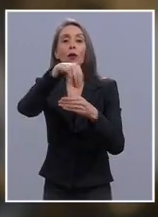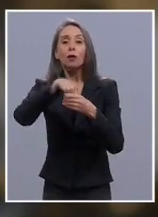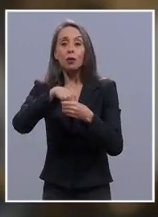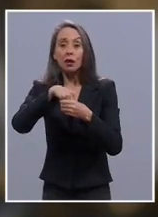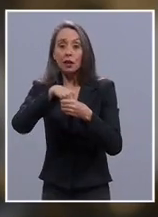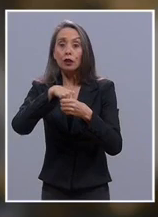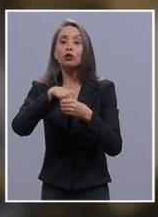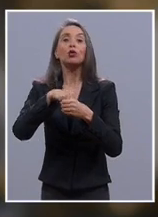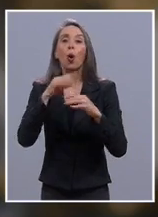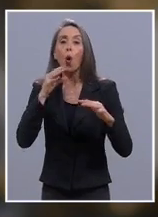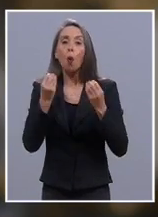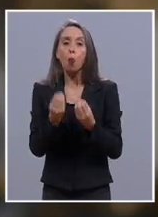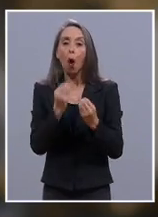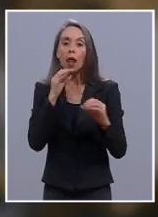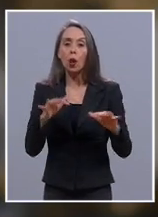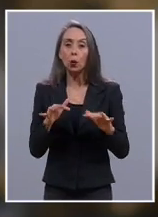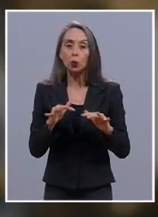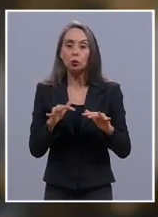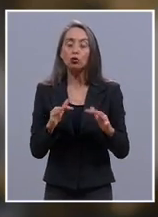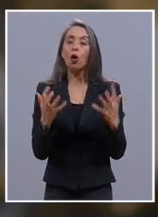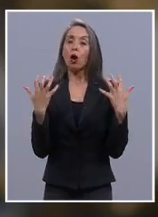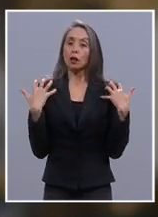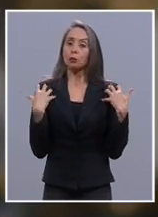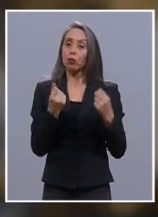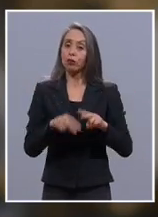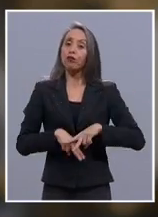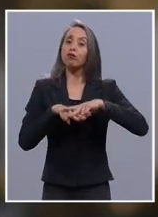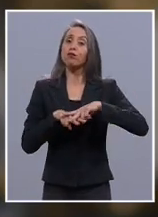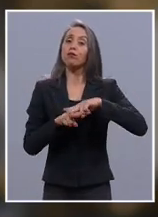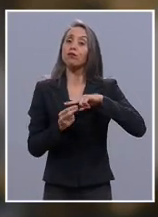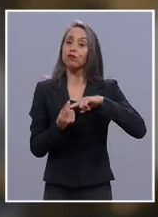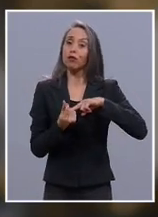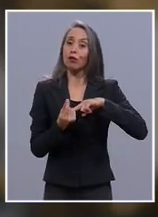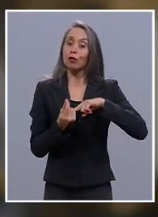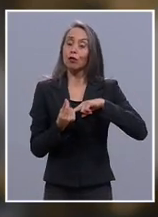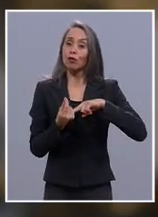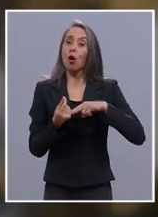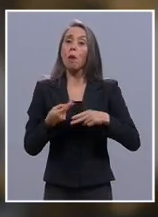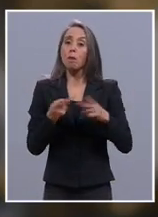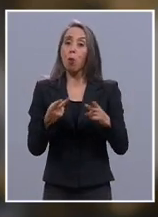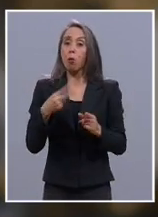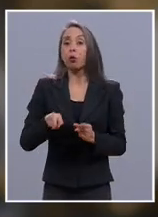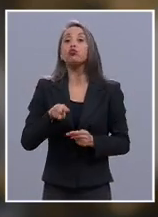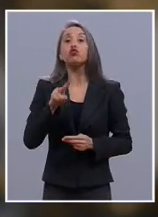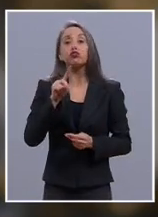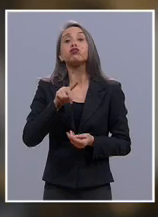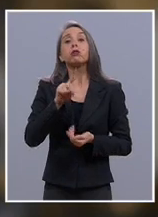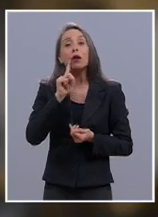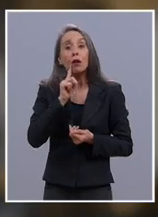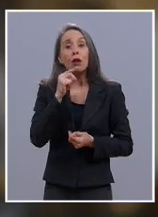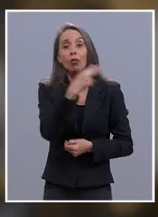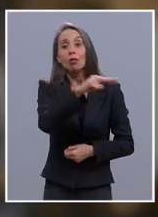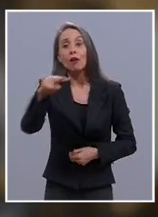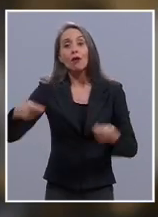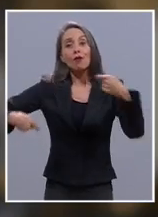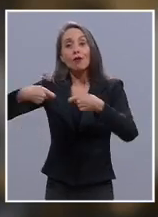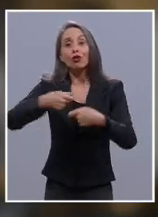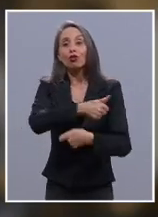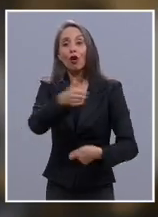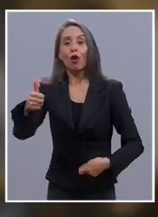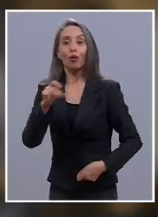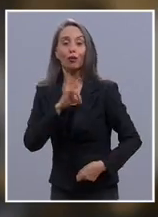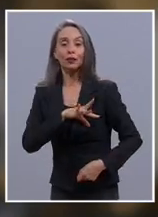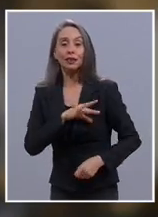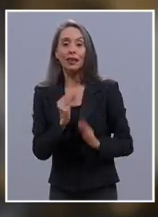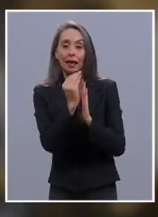de uso eficaz y responsable de los recursos públicos que pertenecen a todos los chilenos